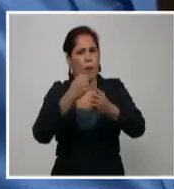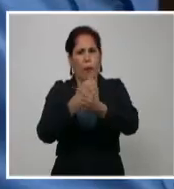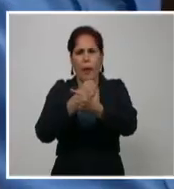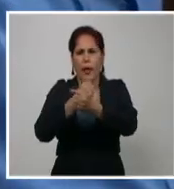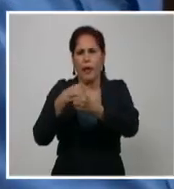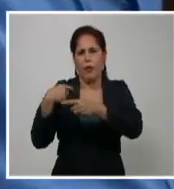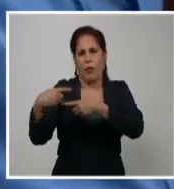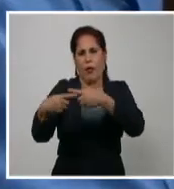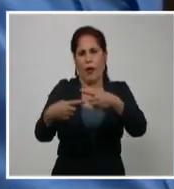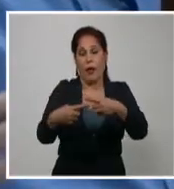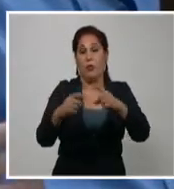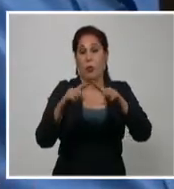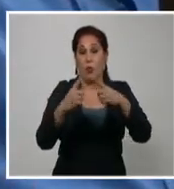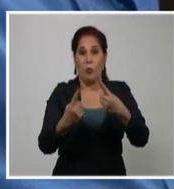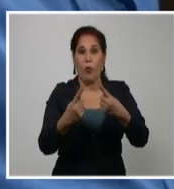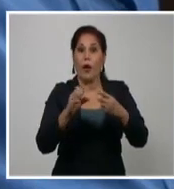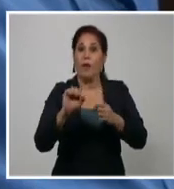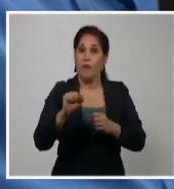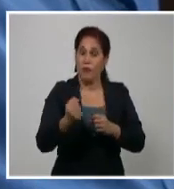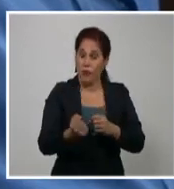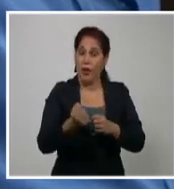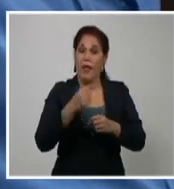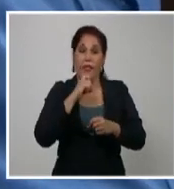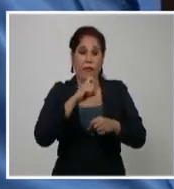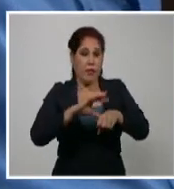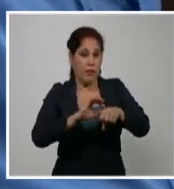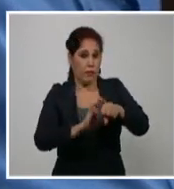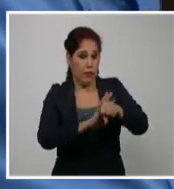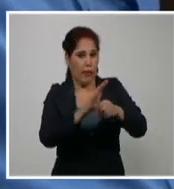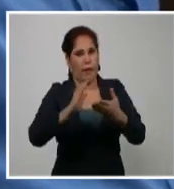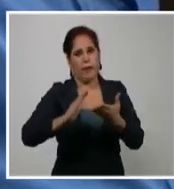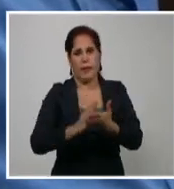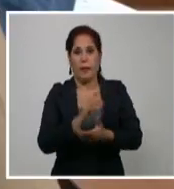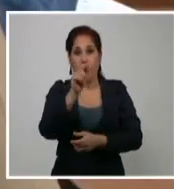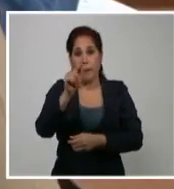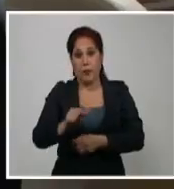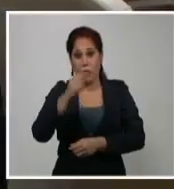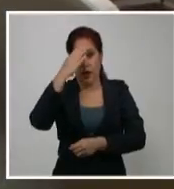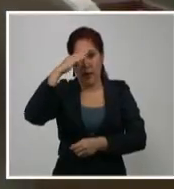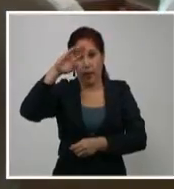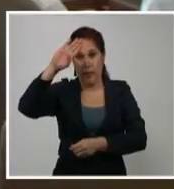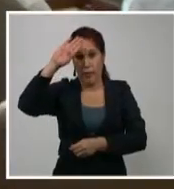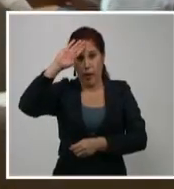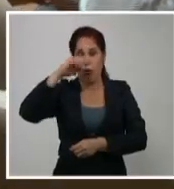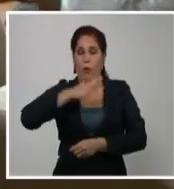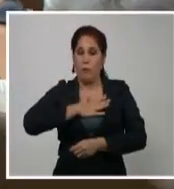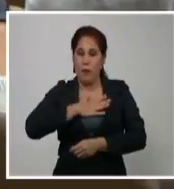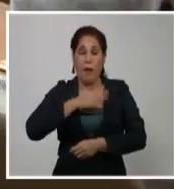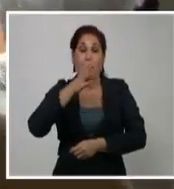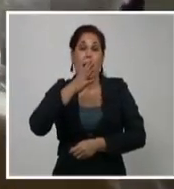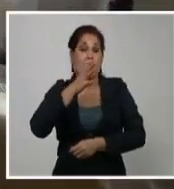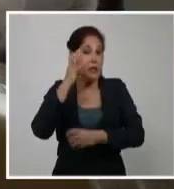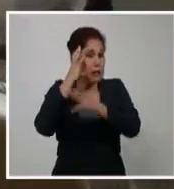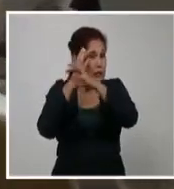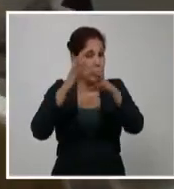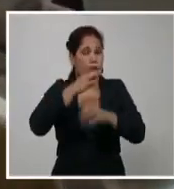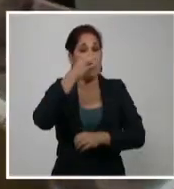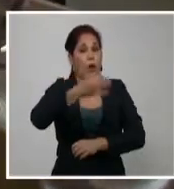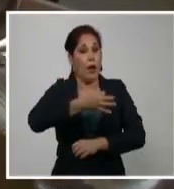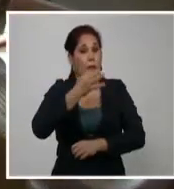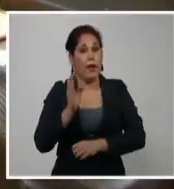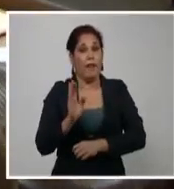genético asociado a la severidad clínica de la COVID-19 en pacientes cubanos y que, a juicio de los expertos, deviene